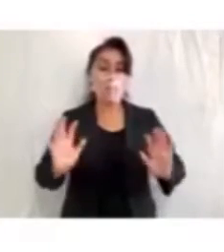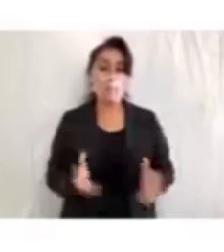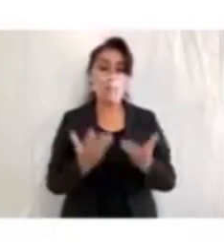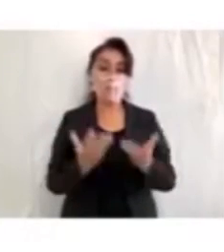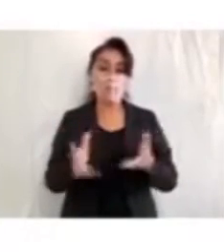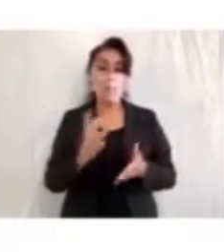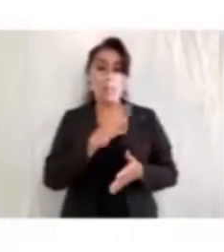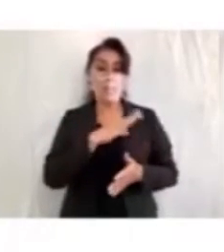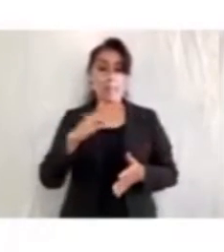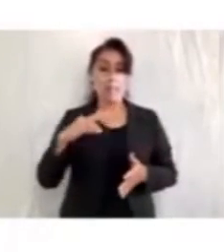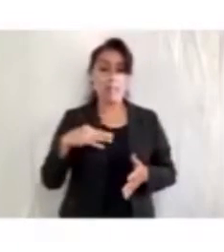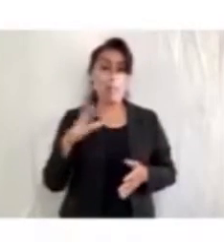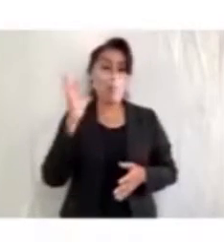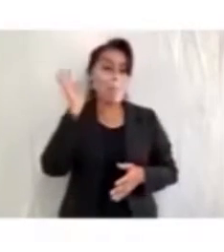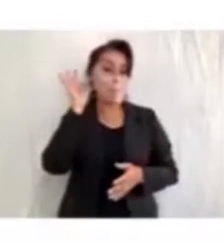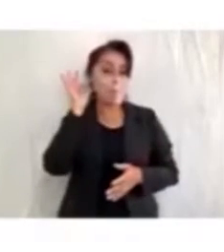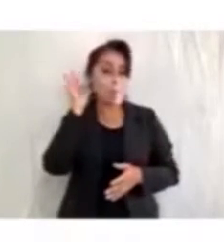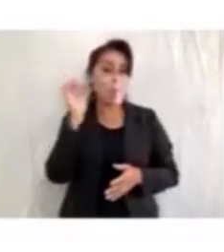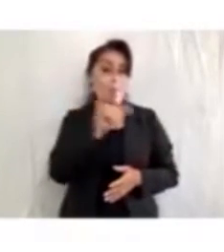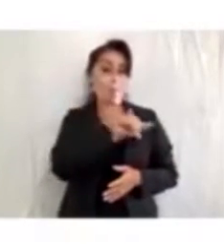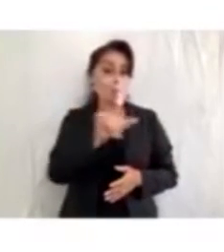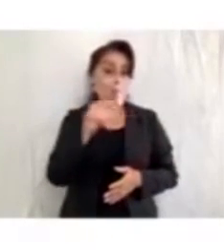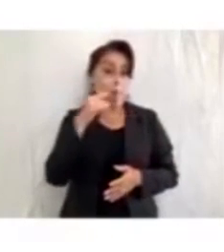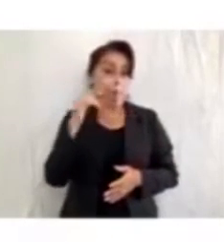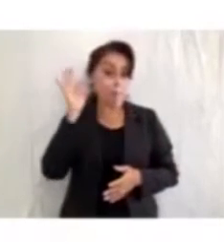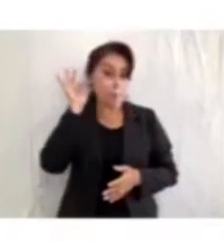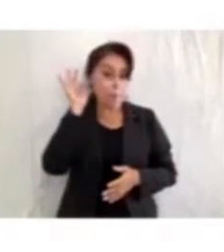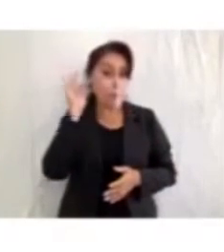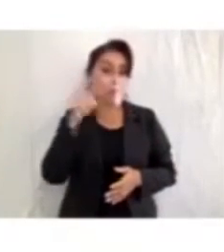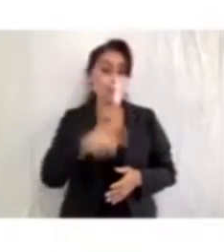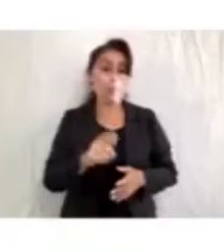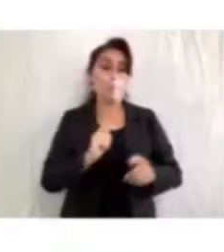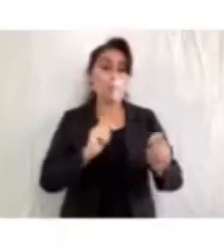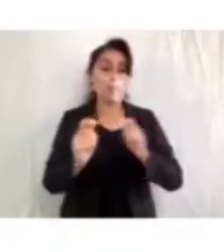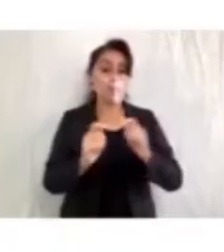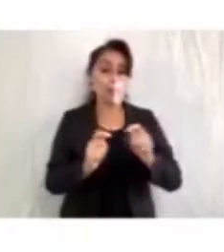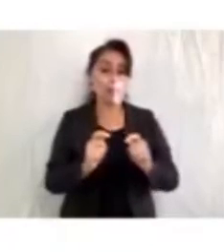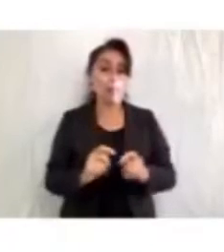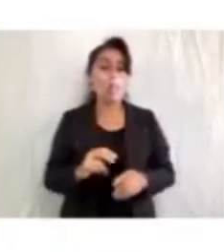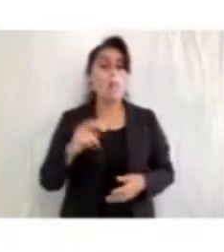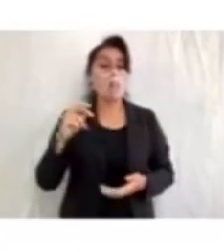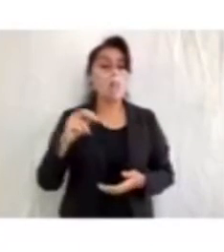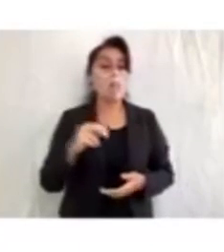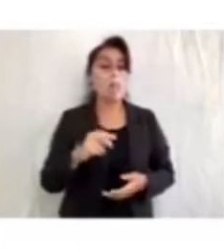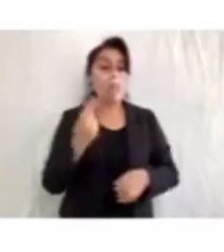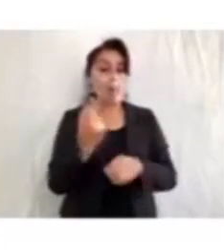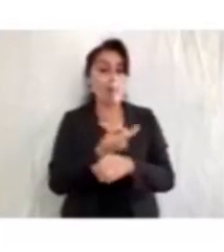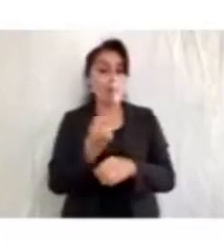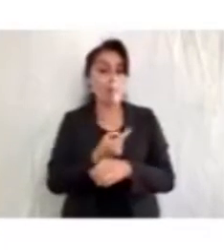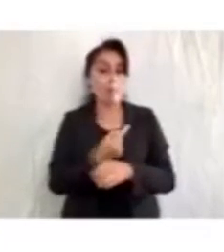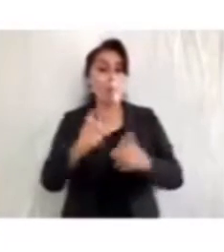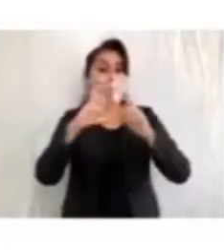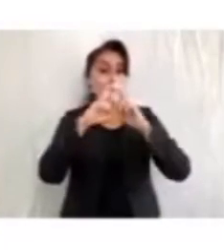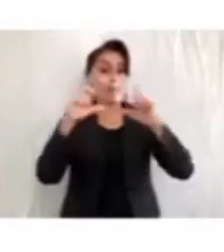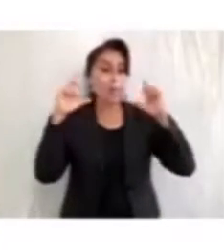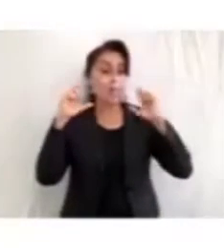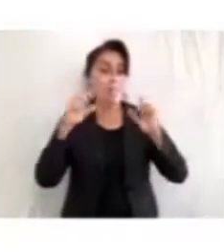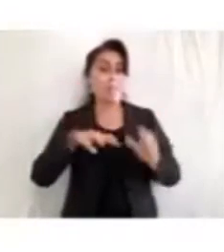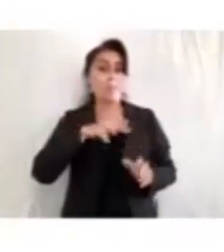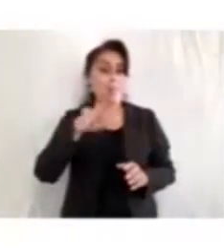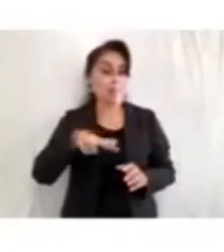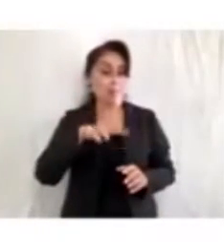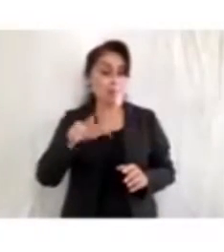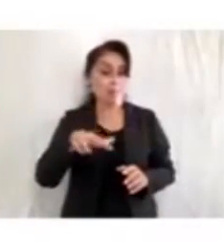de la Mujer y la Guía de Género. Las campañas, por ejemplo, Hablo por Ellas, Mascarilla 19, que sabemos que si una